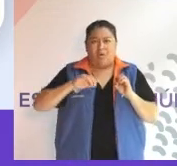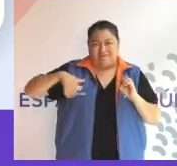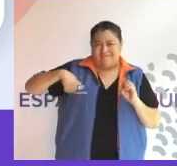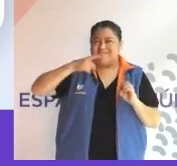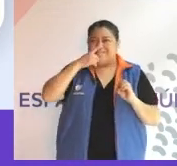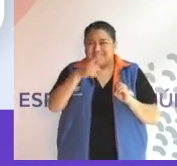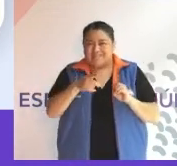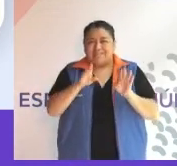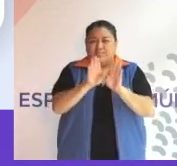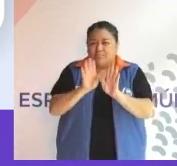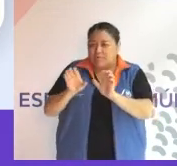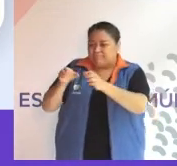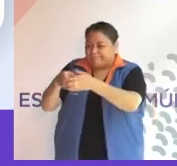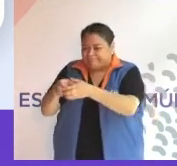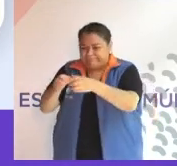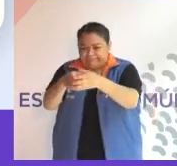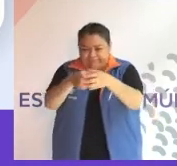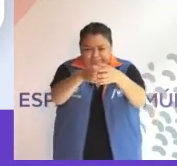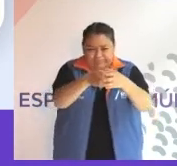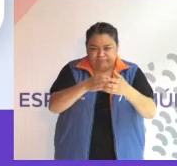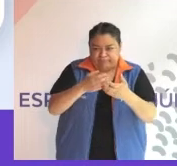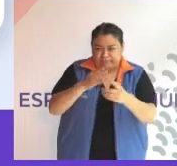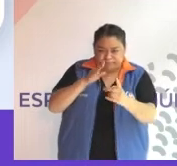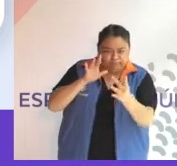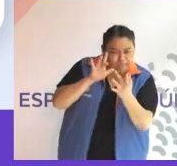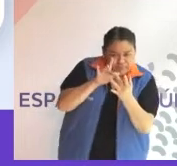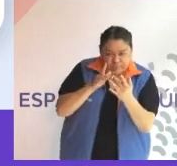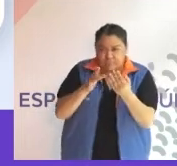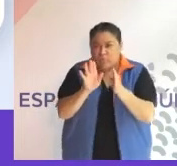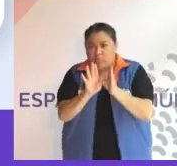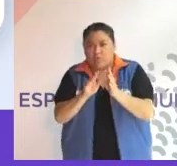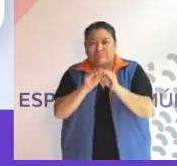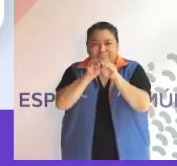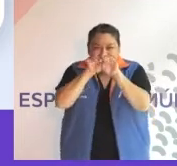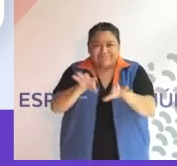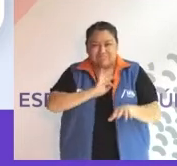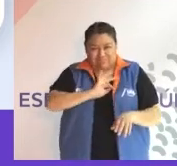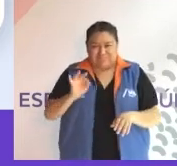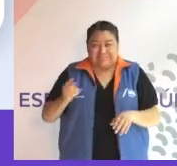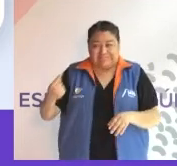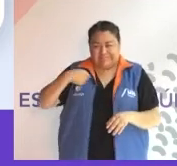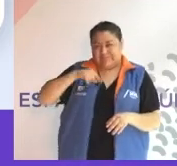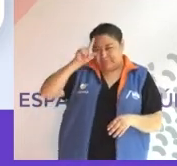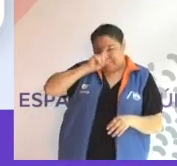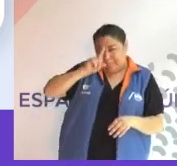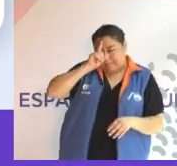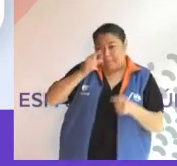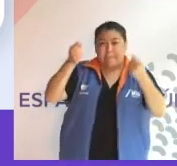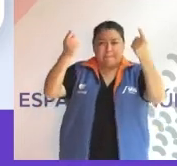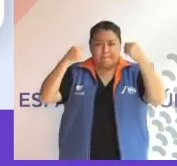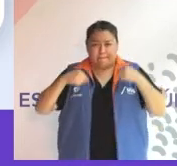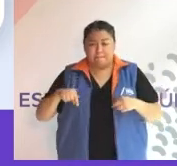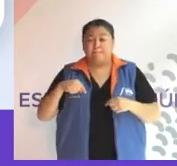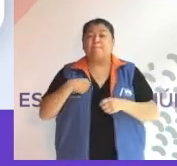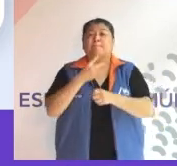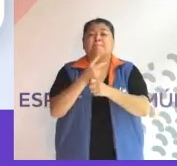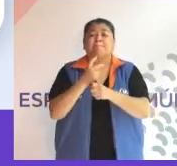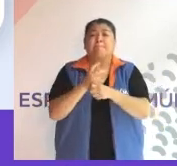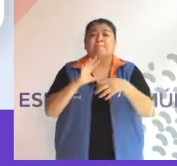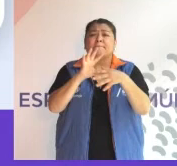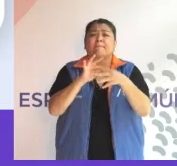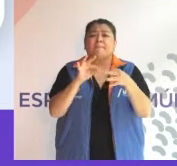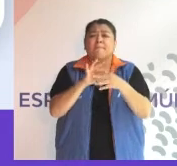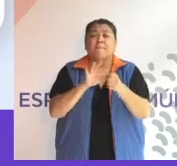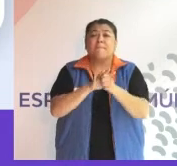de los diferentes grupos de interés, y que incluso un tema que también han incidido, y me parece que es otra cosa bien